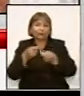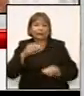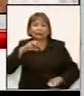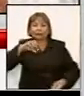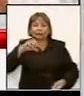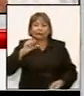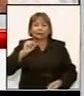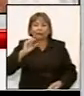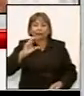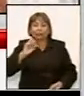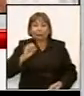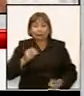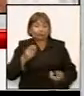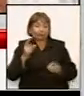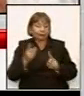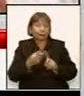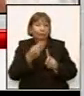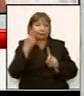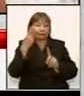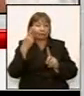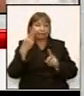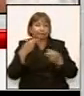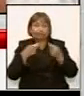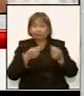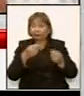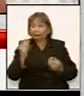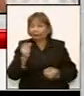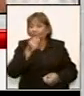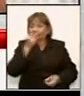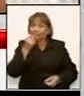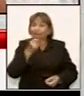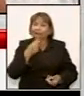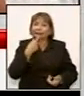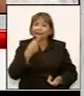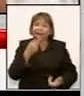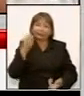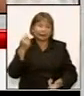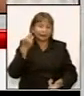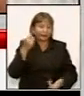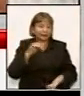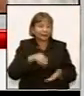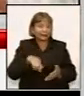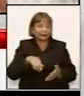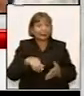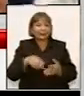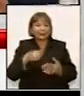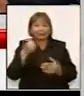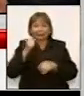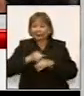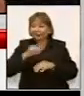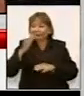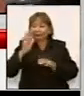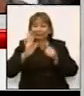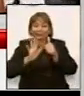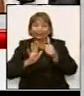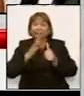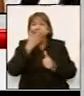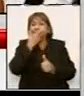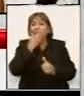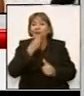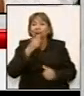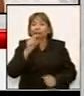La batalla de Pasco fue la primera batalla que se ganó aquí en la sierra y fue el 6 de diciembre